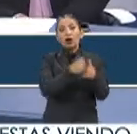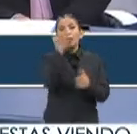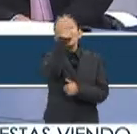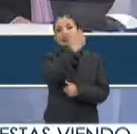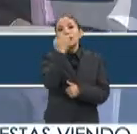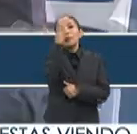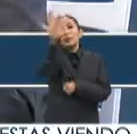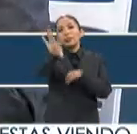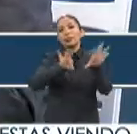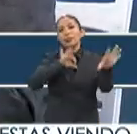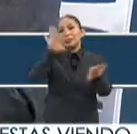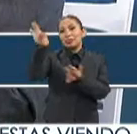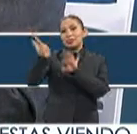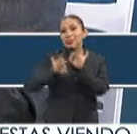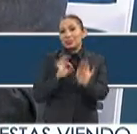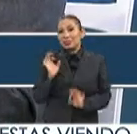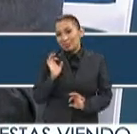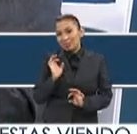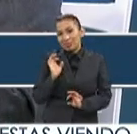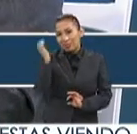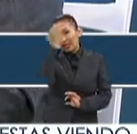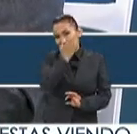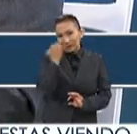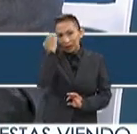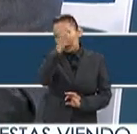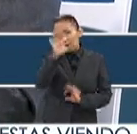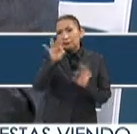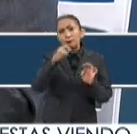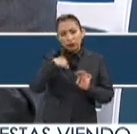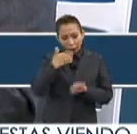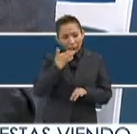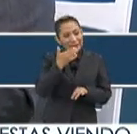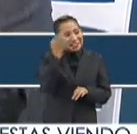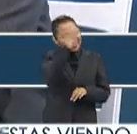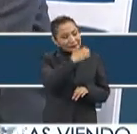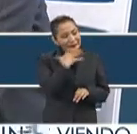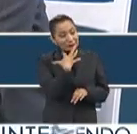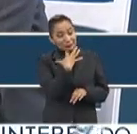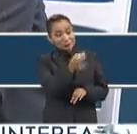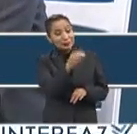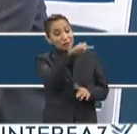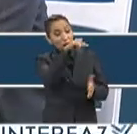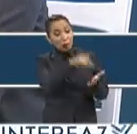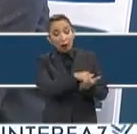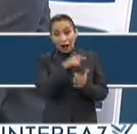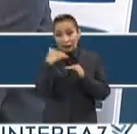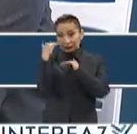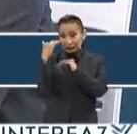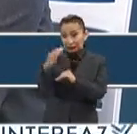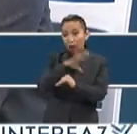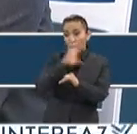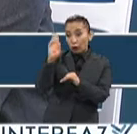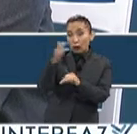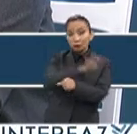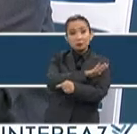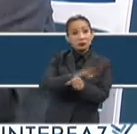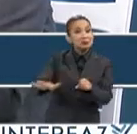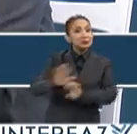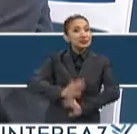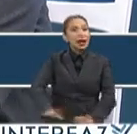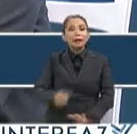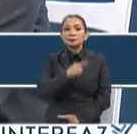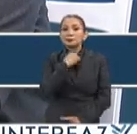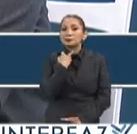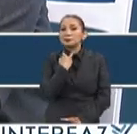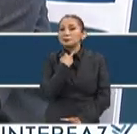examen de selección. ¿Sí? Y se llama examen de selección porque aunque yo pase el examen, si los lugares que se ofrecen en la UNAM ya se cubrieron, ya